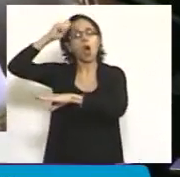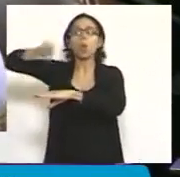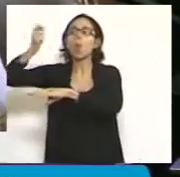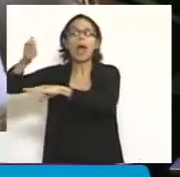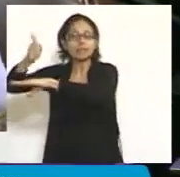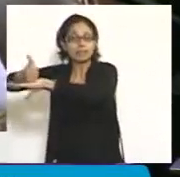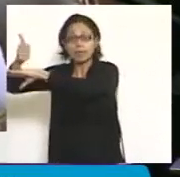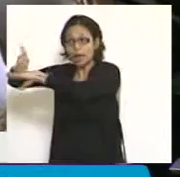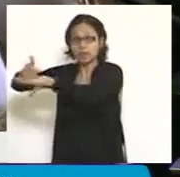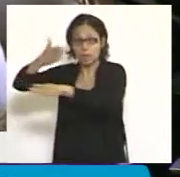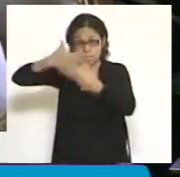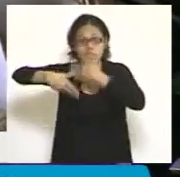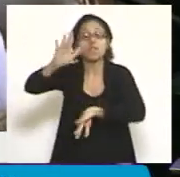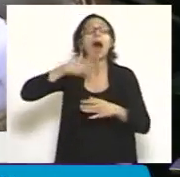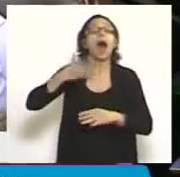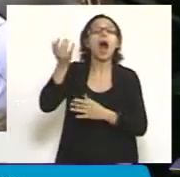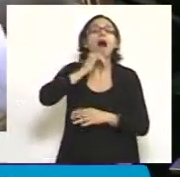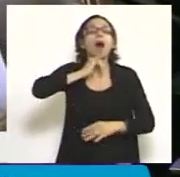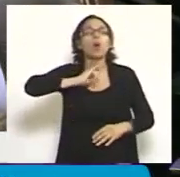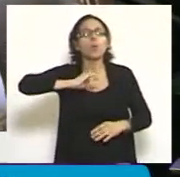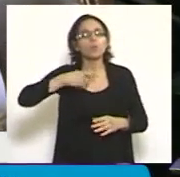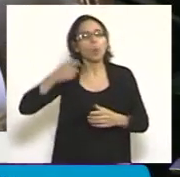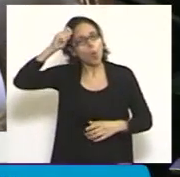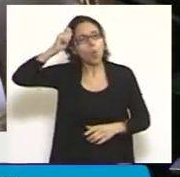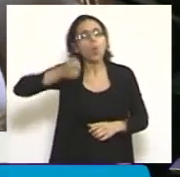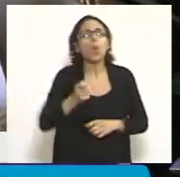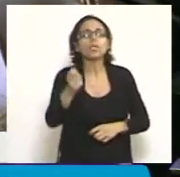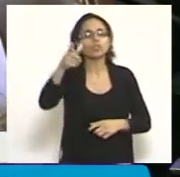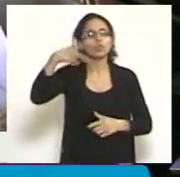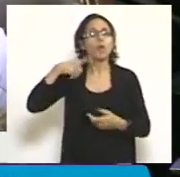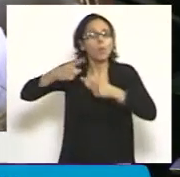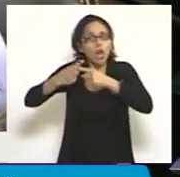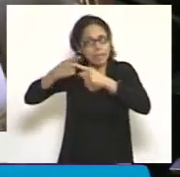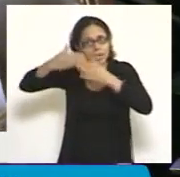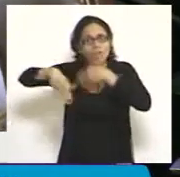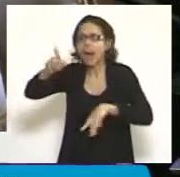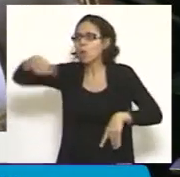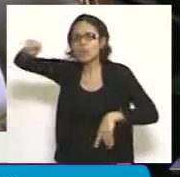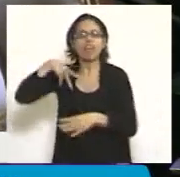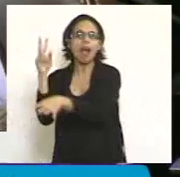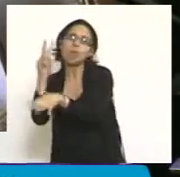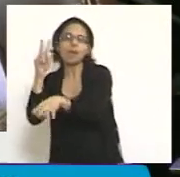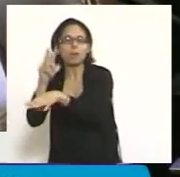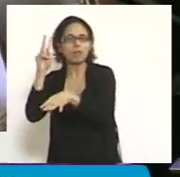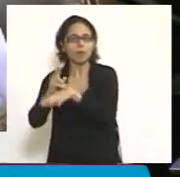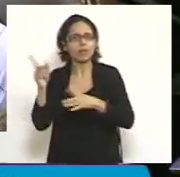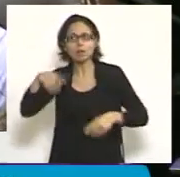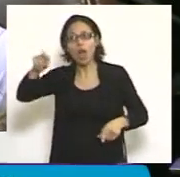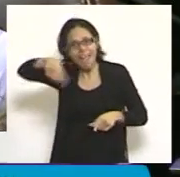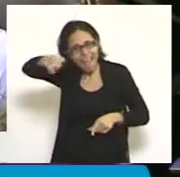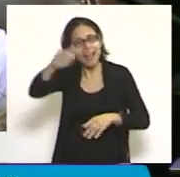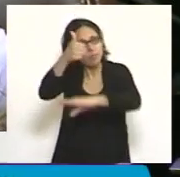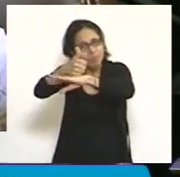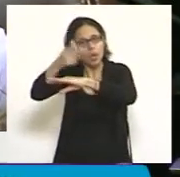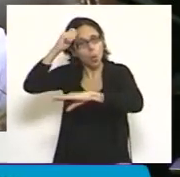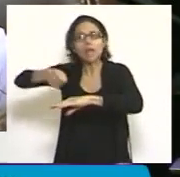denunciados en juicio político como el doctor Casanelo, que pretende inmiscuirse en nuestras cuestiones internas.